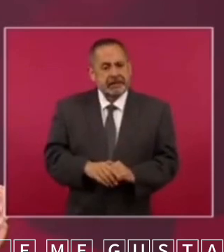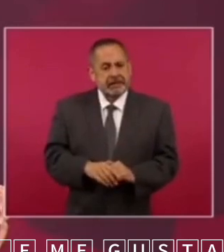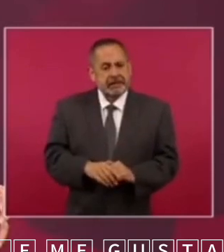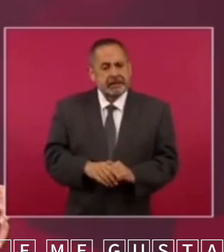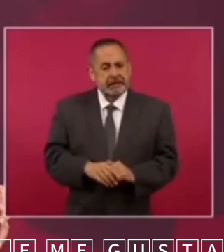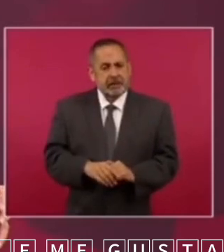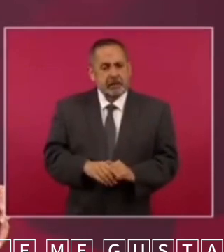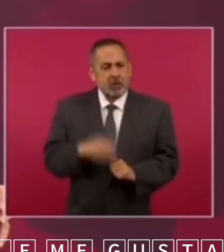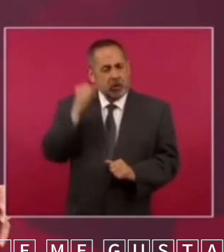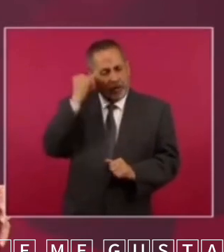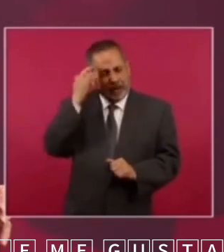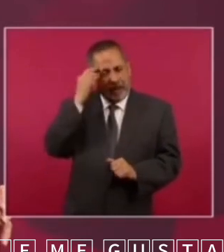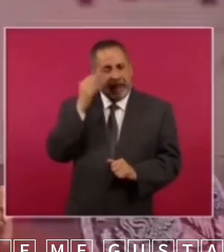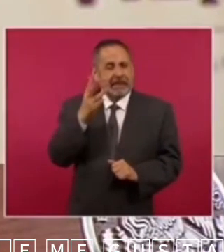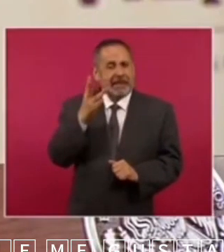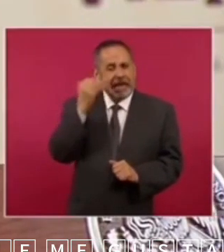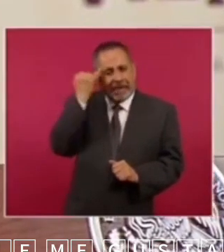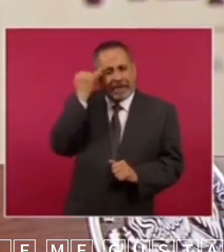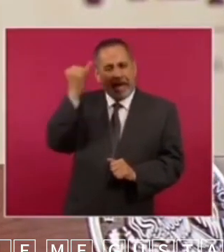definí tres hipótesis. Una,